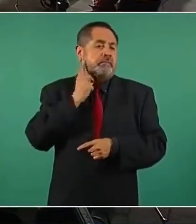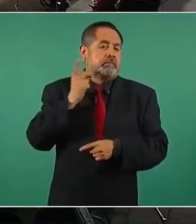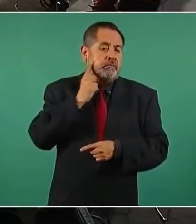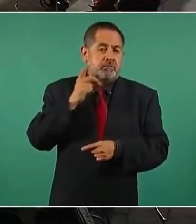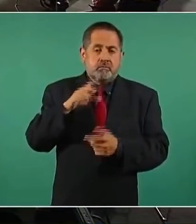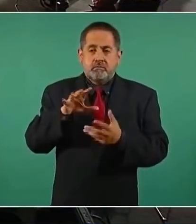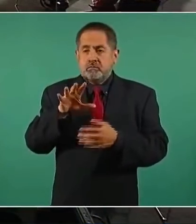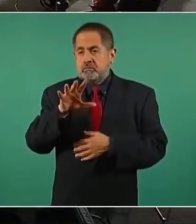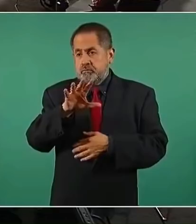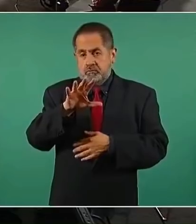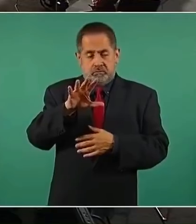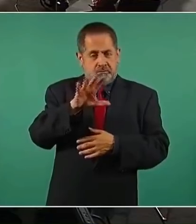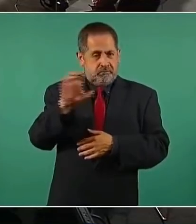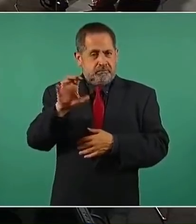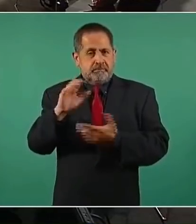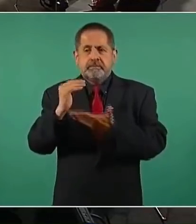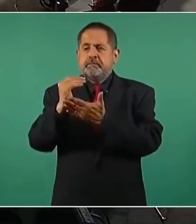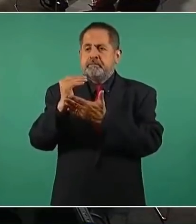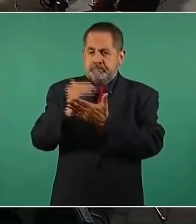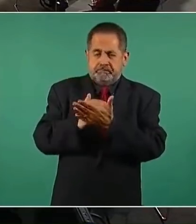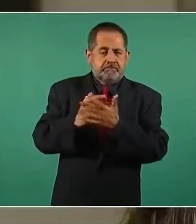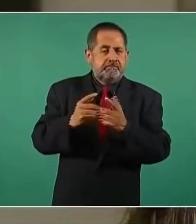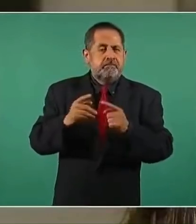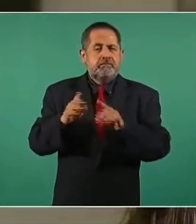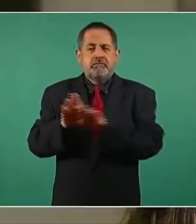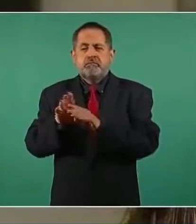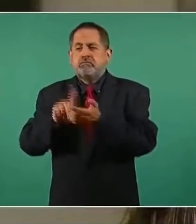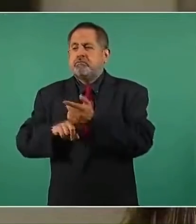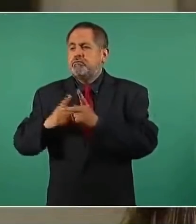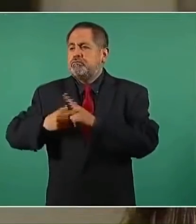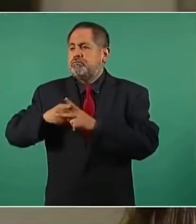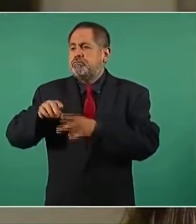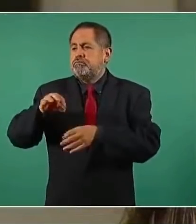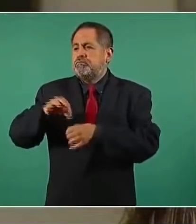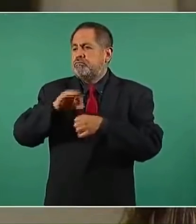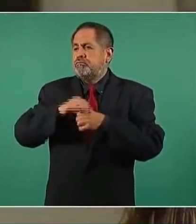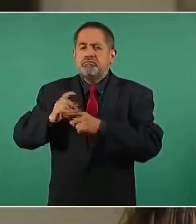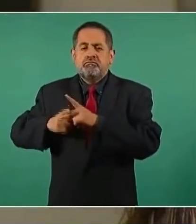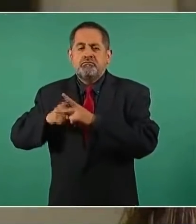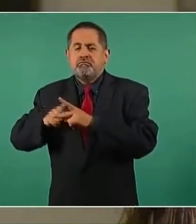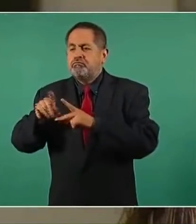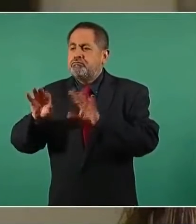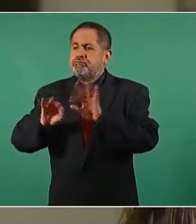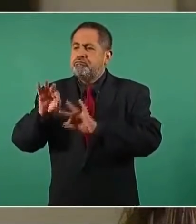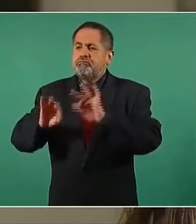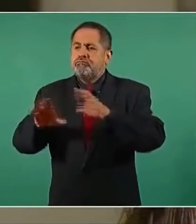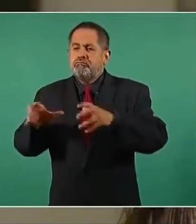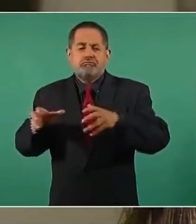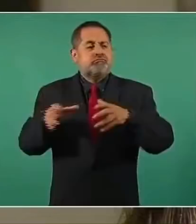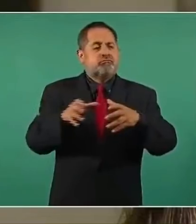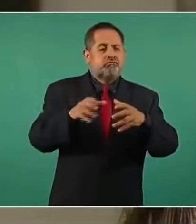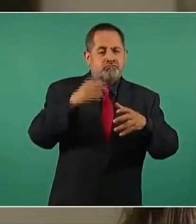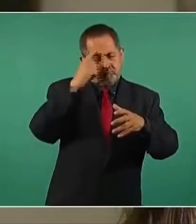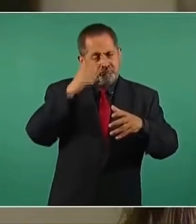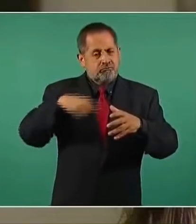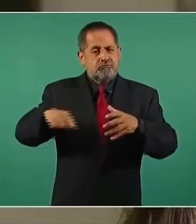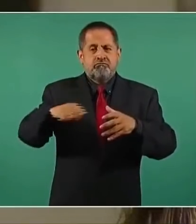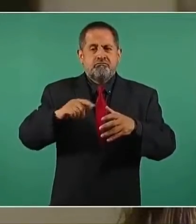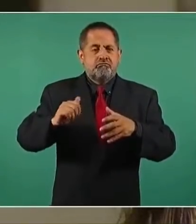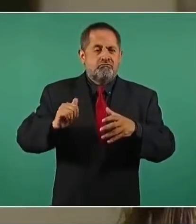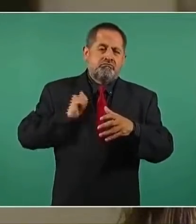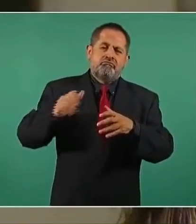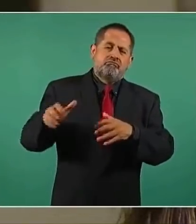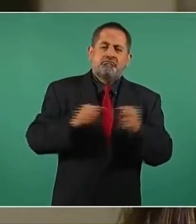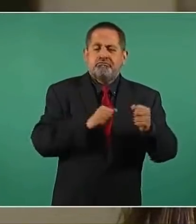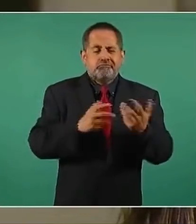relativa y aumentar el número de diputados plurinominales, dándole más poder a las cúpulas partidistas y al mismo tiempo dándole la espalda